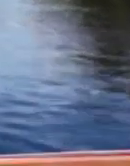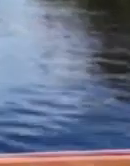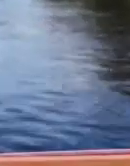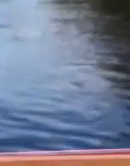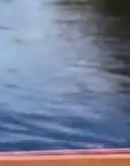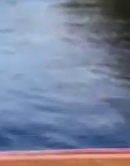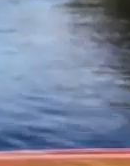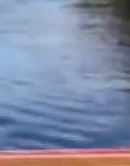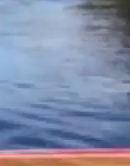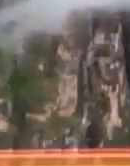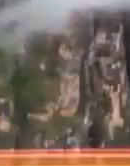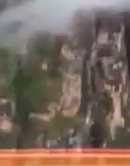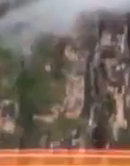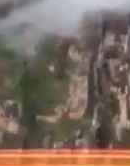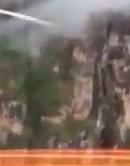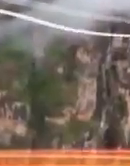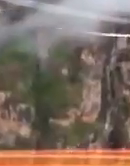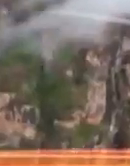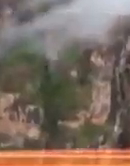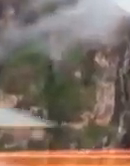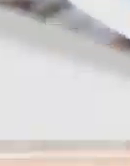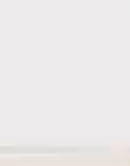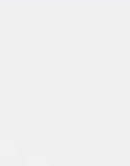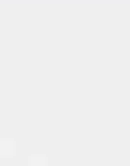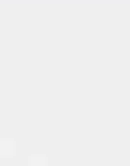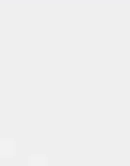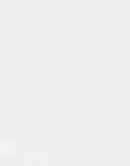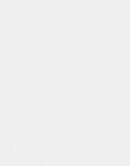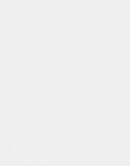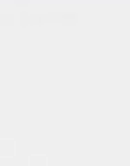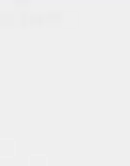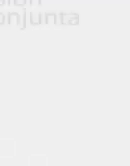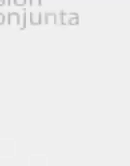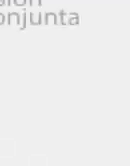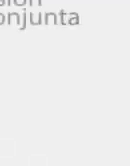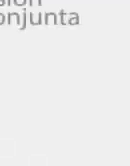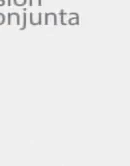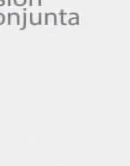por su atención. Sigamos haciendo patria.